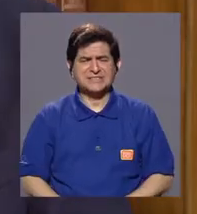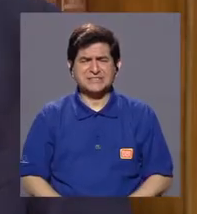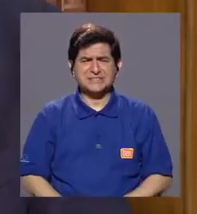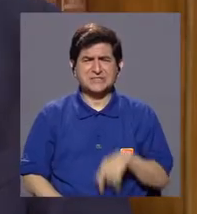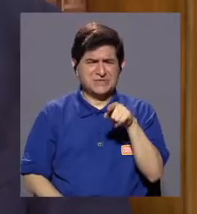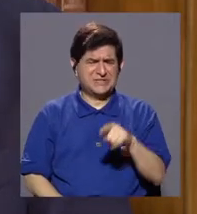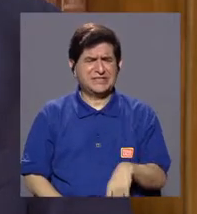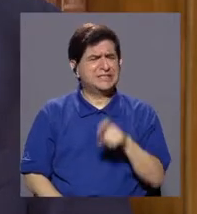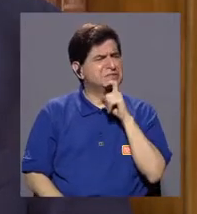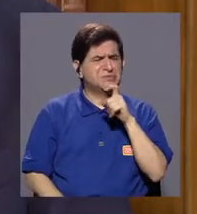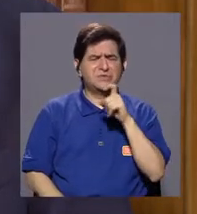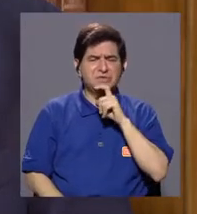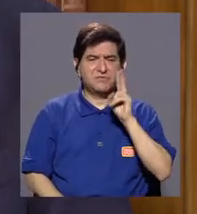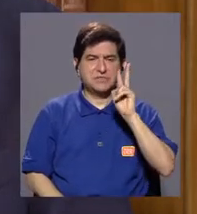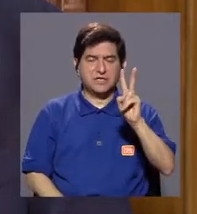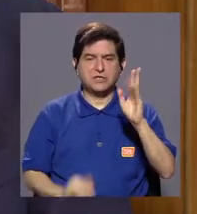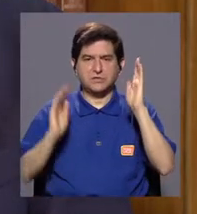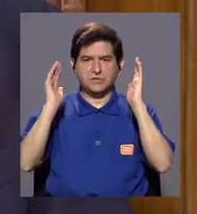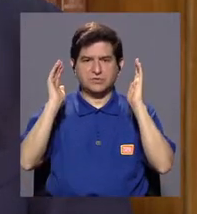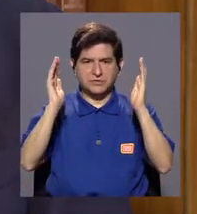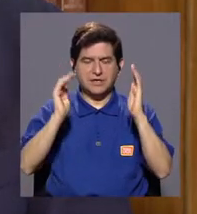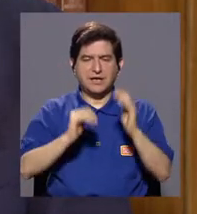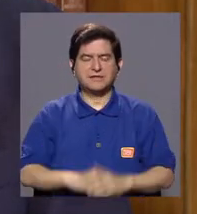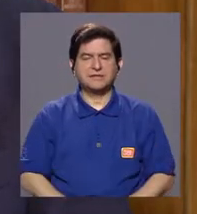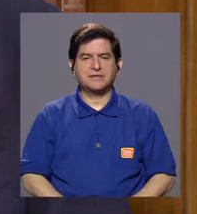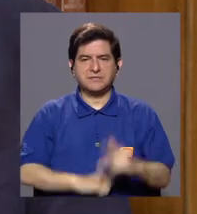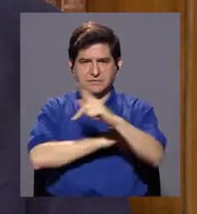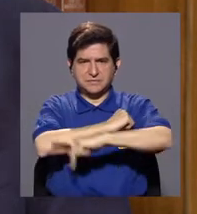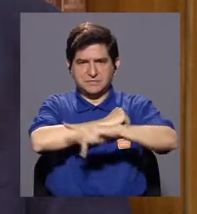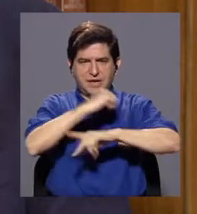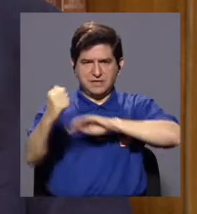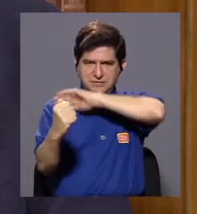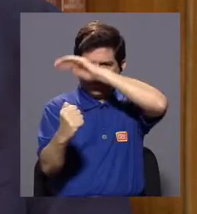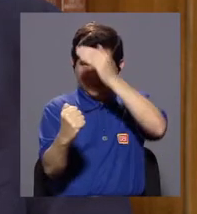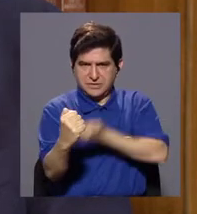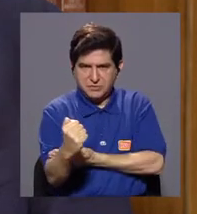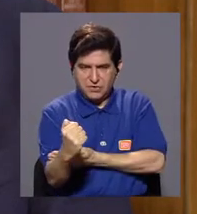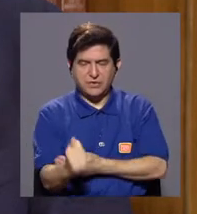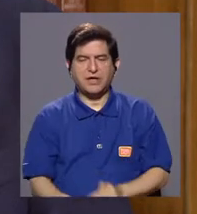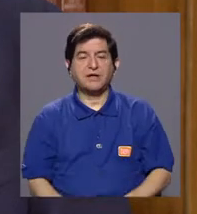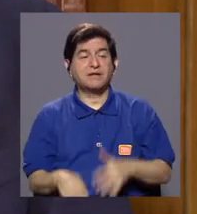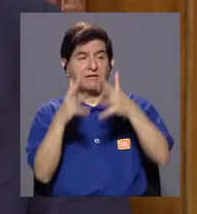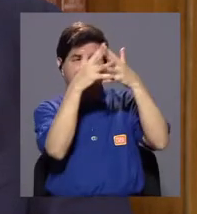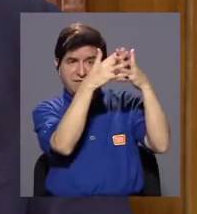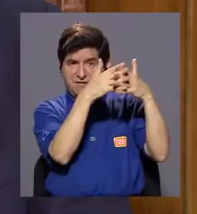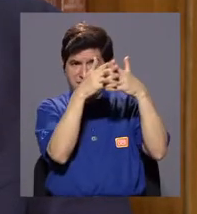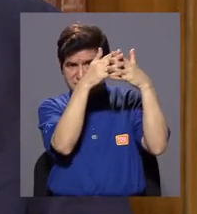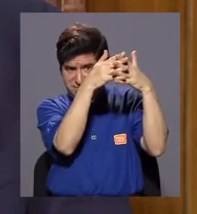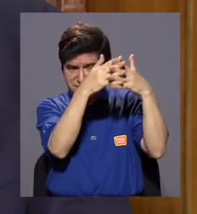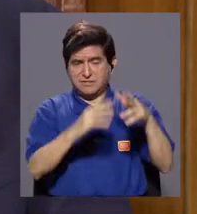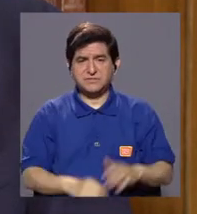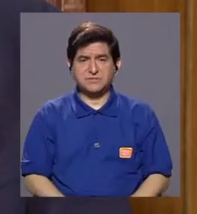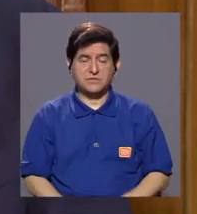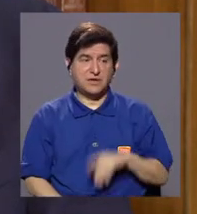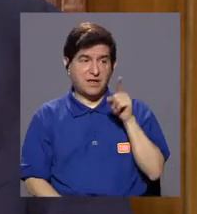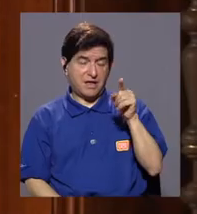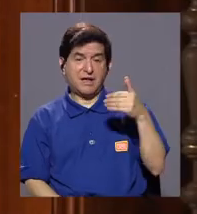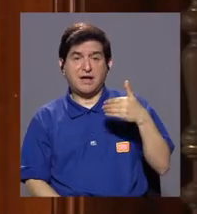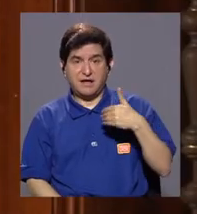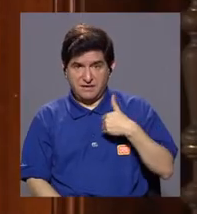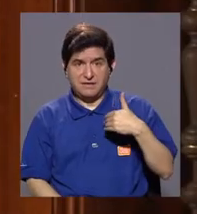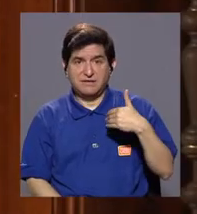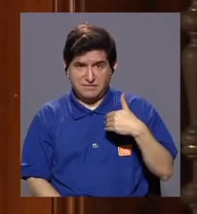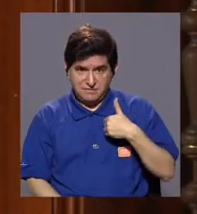muy tensas entre dos grandes potencias. Y en los Estados Unidos